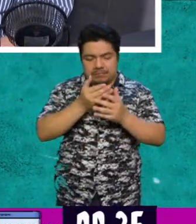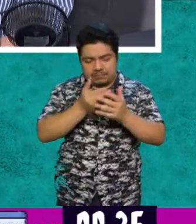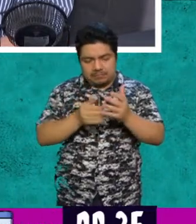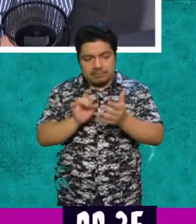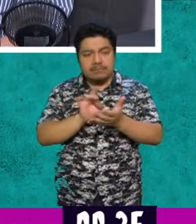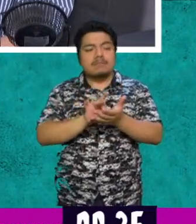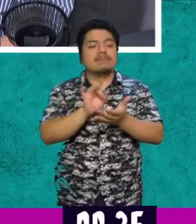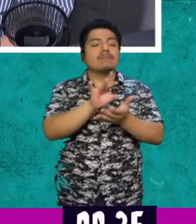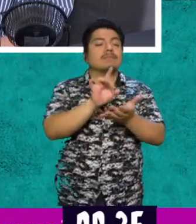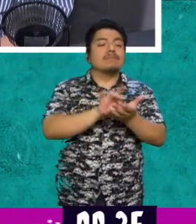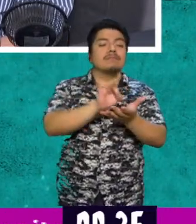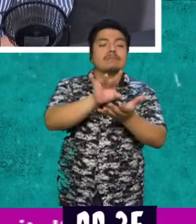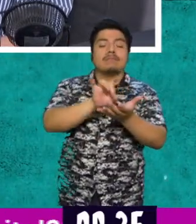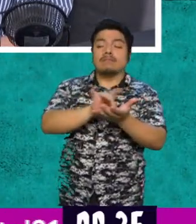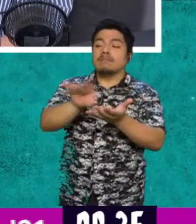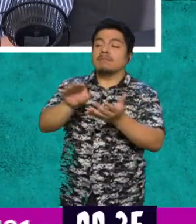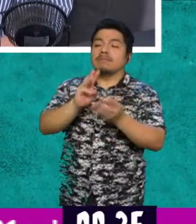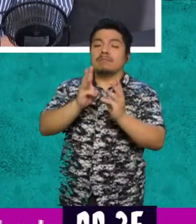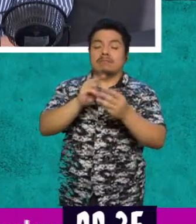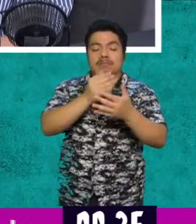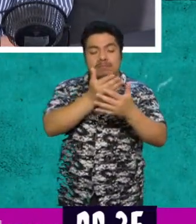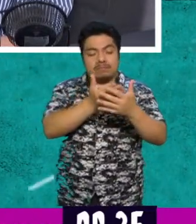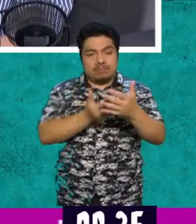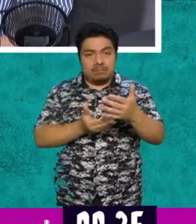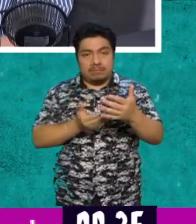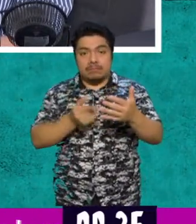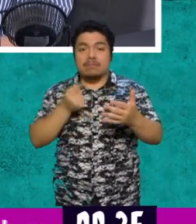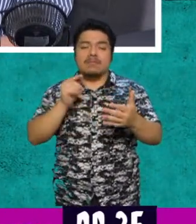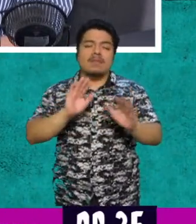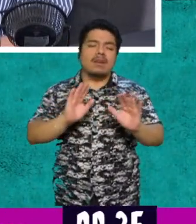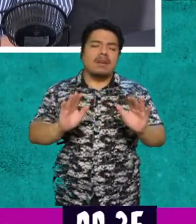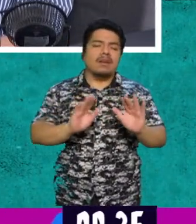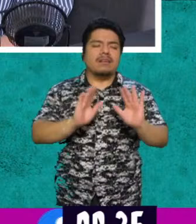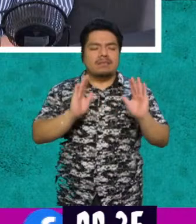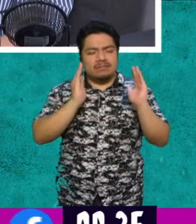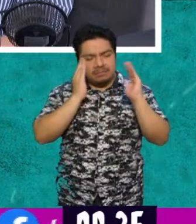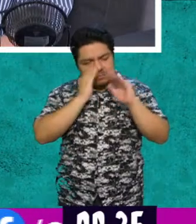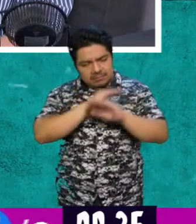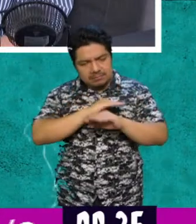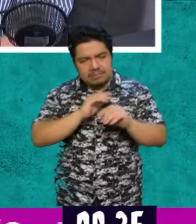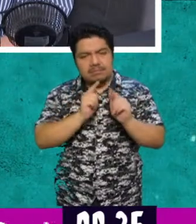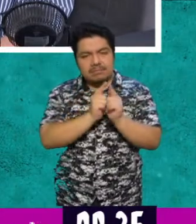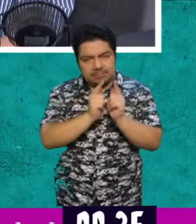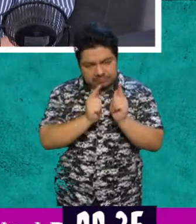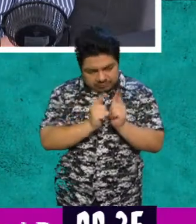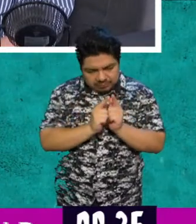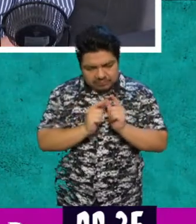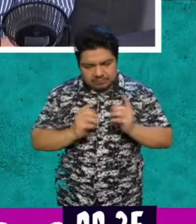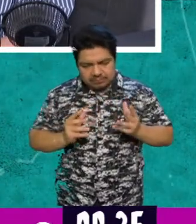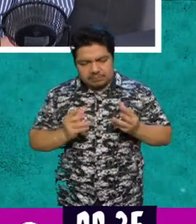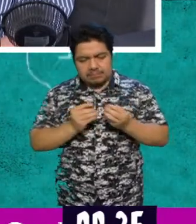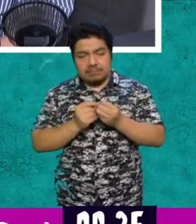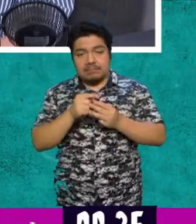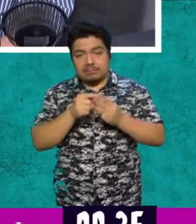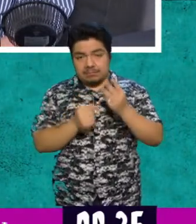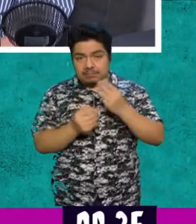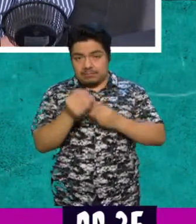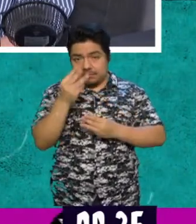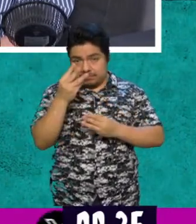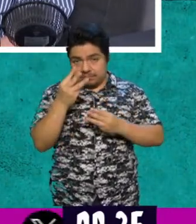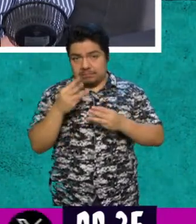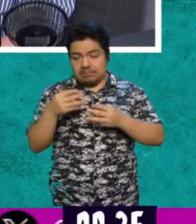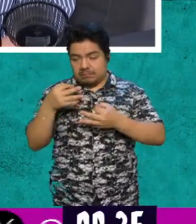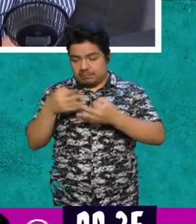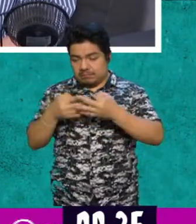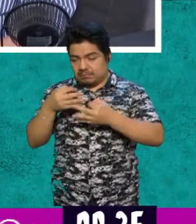estas comunicaciones, de limar asperezas con este grupo disidente conformado por 3 integrantes del